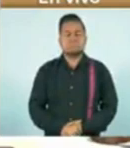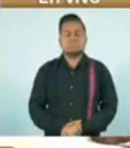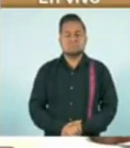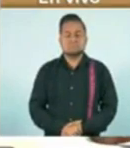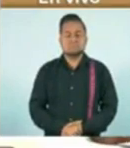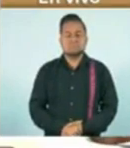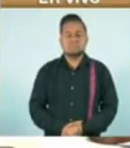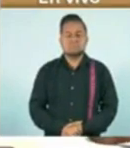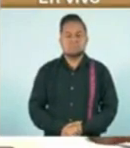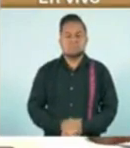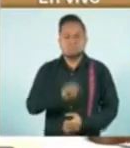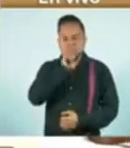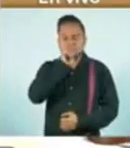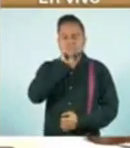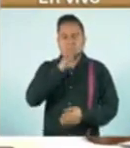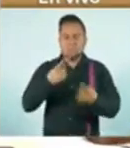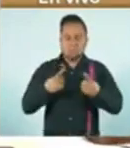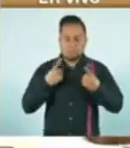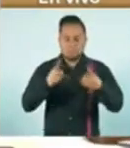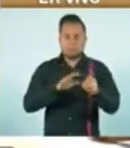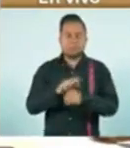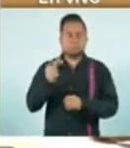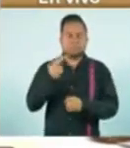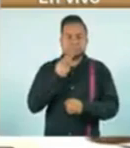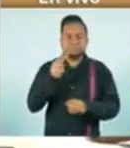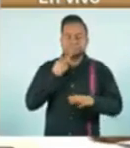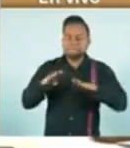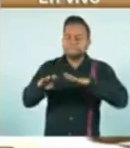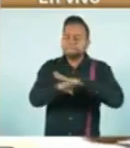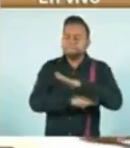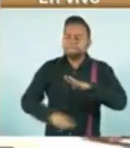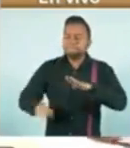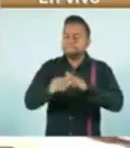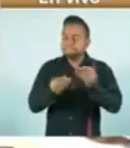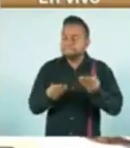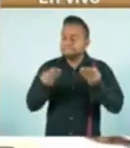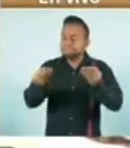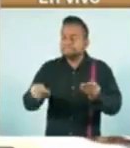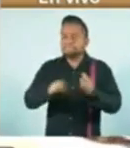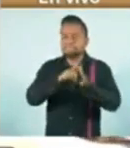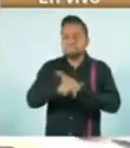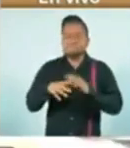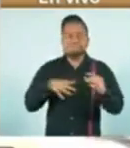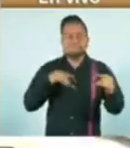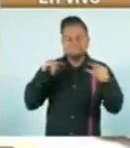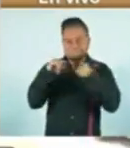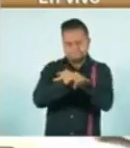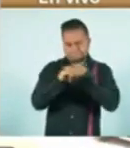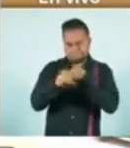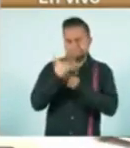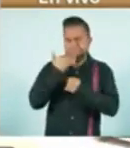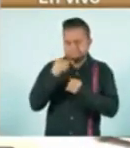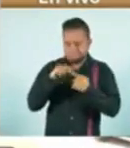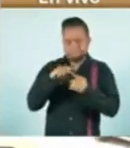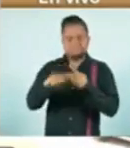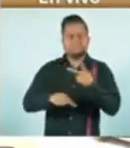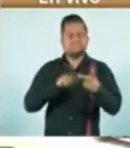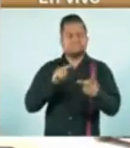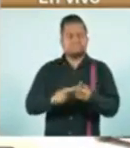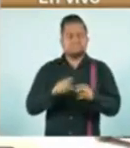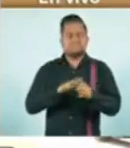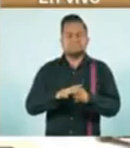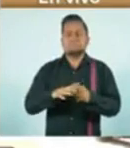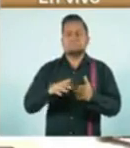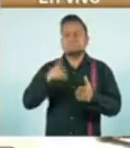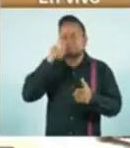brindar algunos servicios básicos, elementales, como vialidades adecuadas, equipamiento